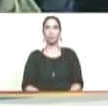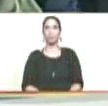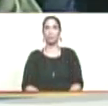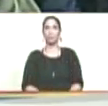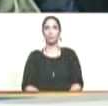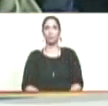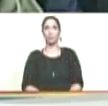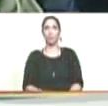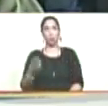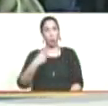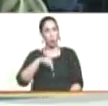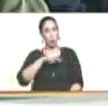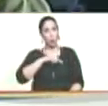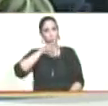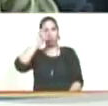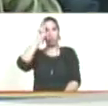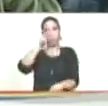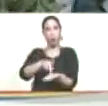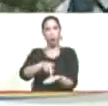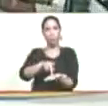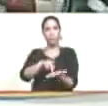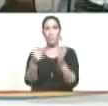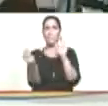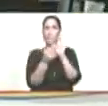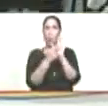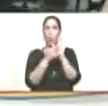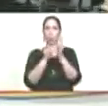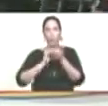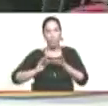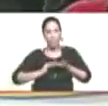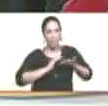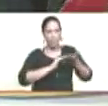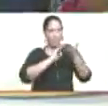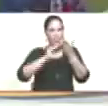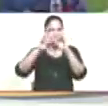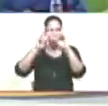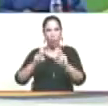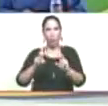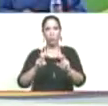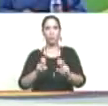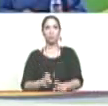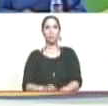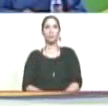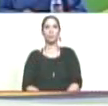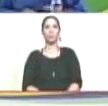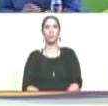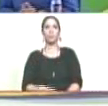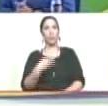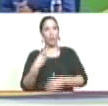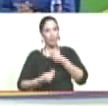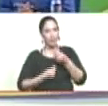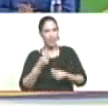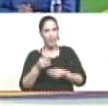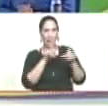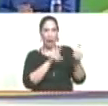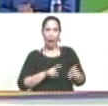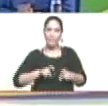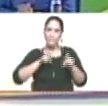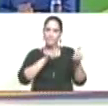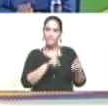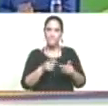Porque estamos llegando a un punto y renovándonos. Así debe ser en todos los campos.